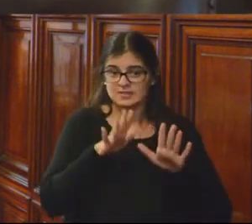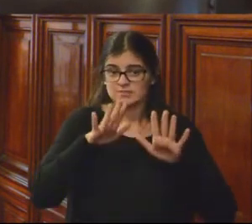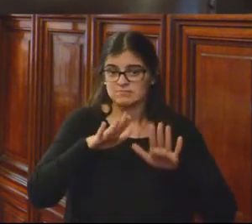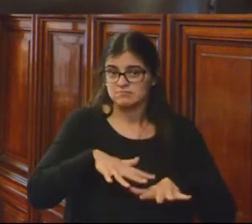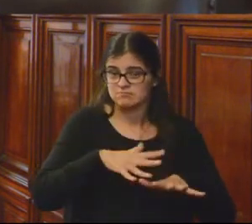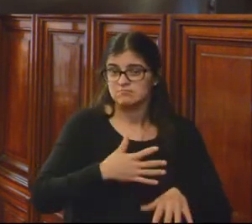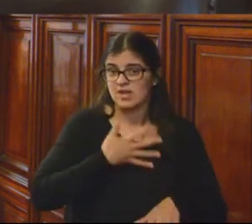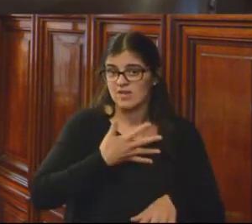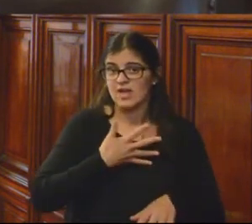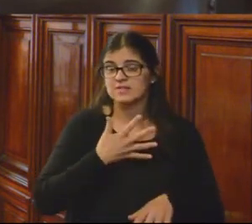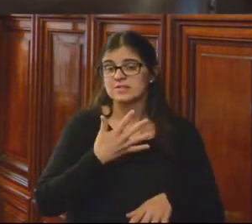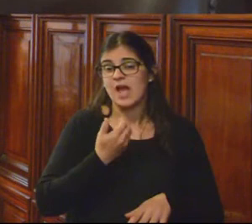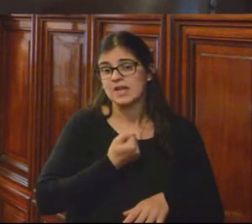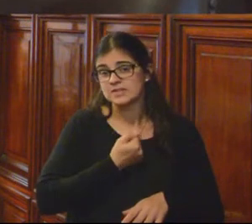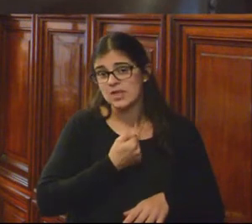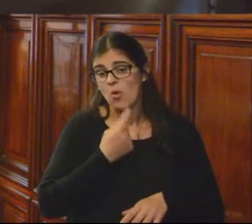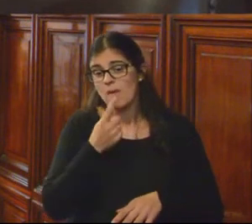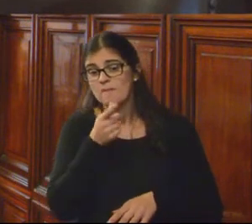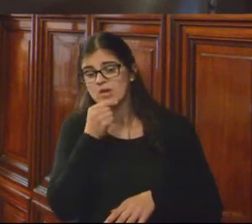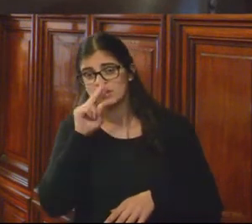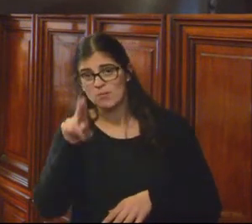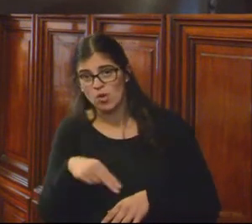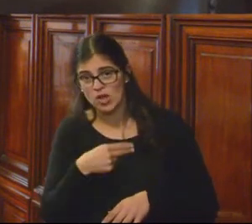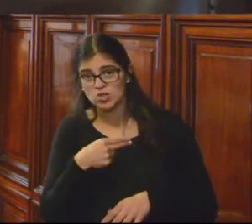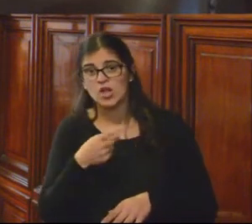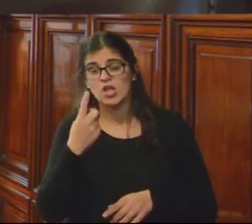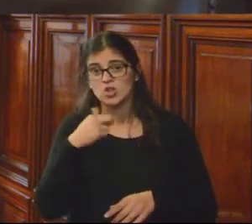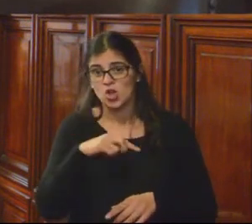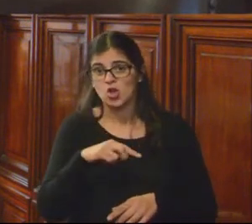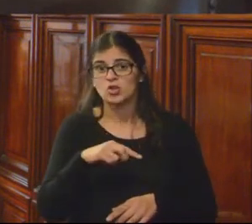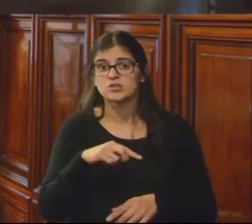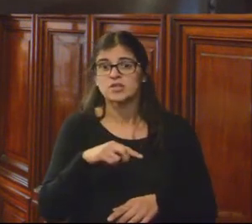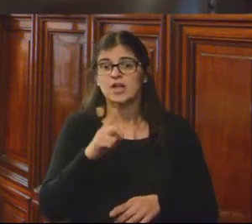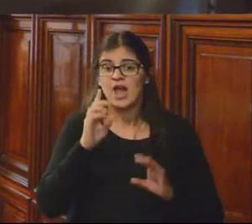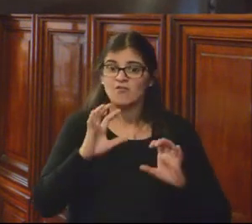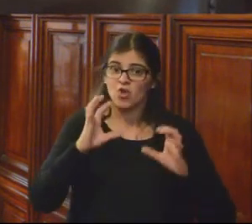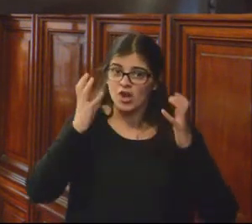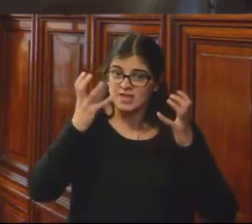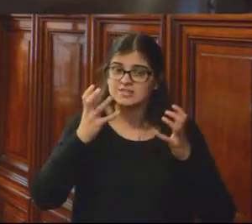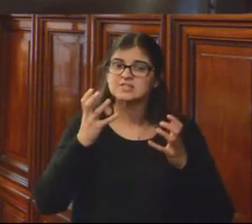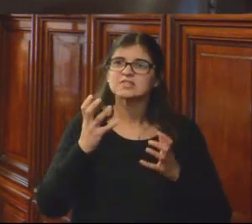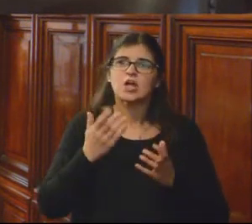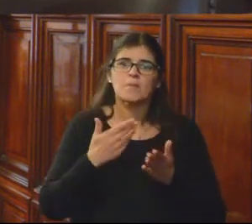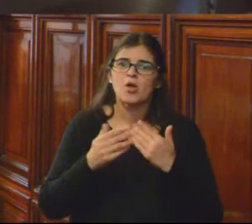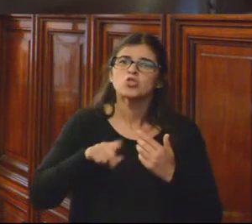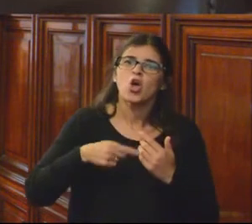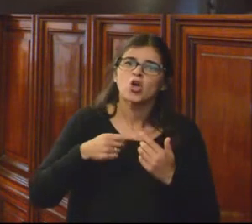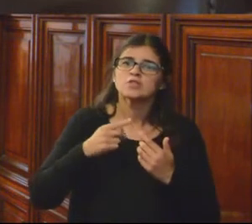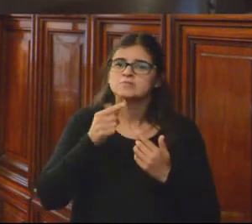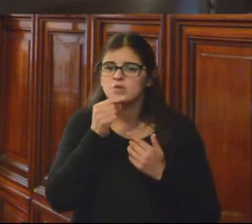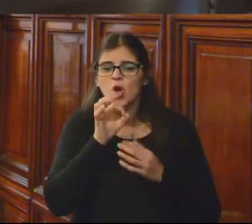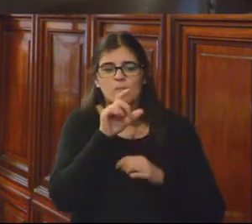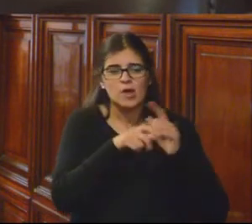manifestantes asesinados, un policía resultó muerto, lo cual condenamos la violencia venga de donde provenga y por supuesto